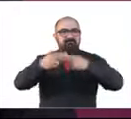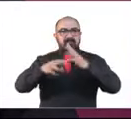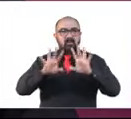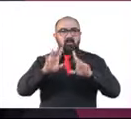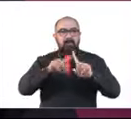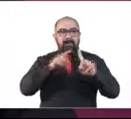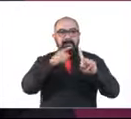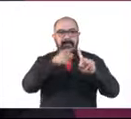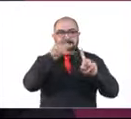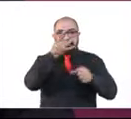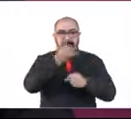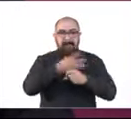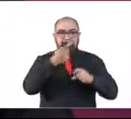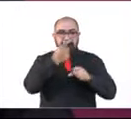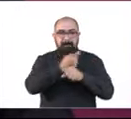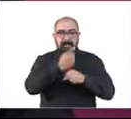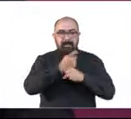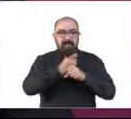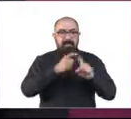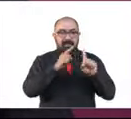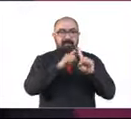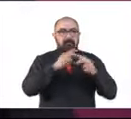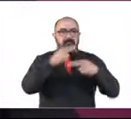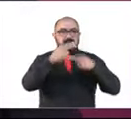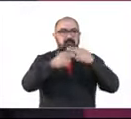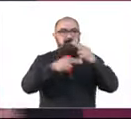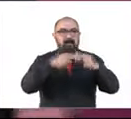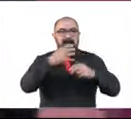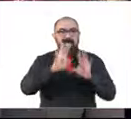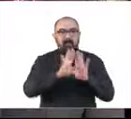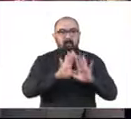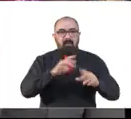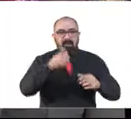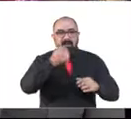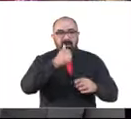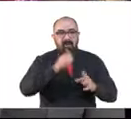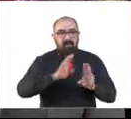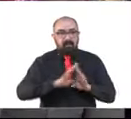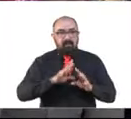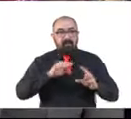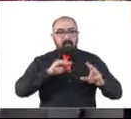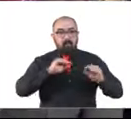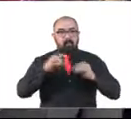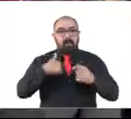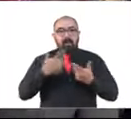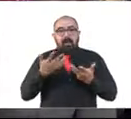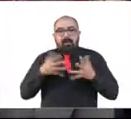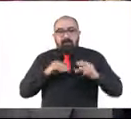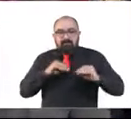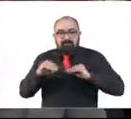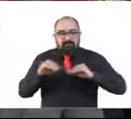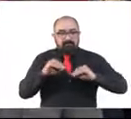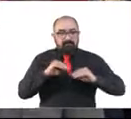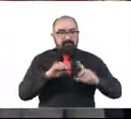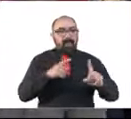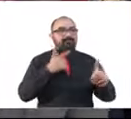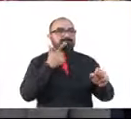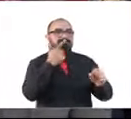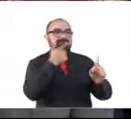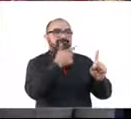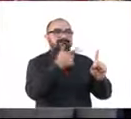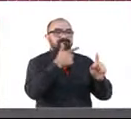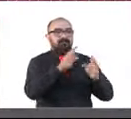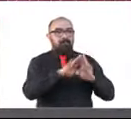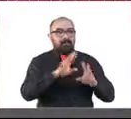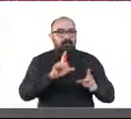aire. Como bien mencionaba la doctora, pues cualquier cosa que hagamos se refleja ahí, ¿no? Por el hecho de haber